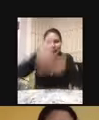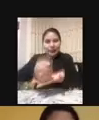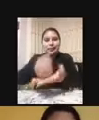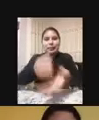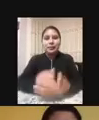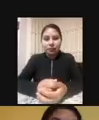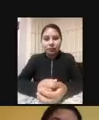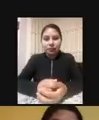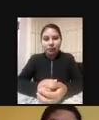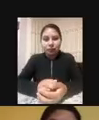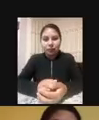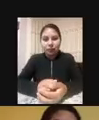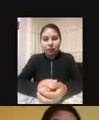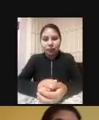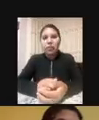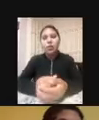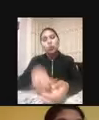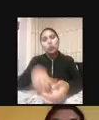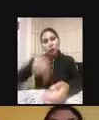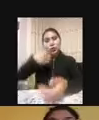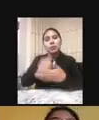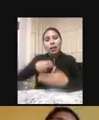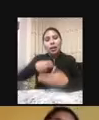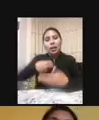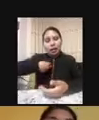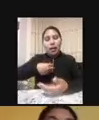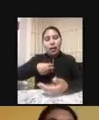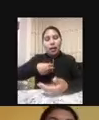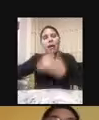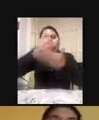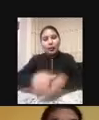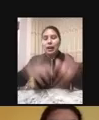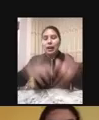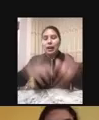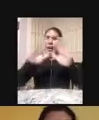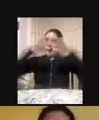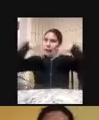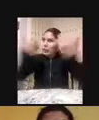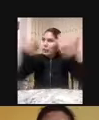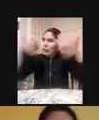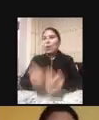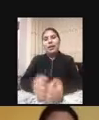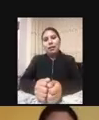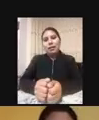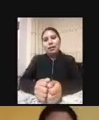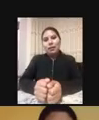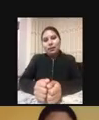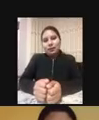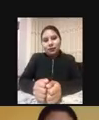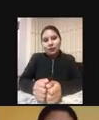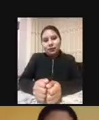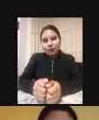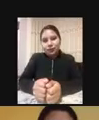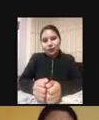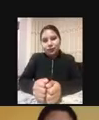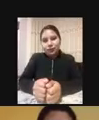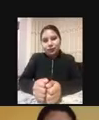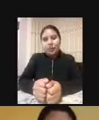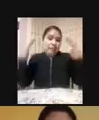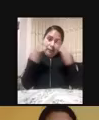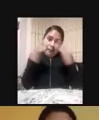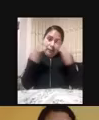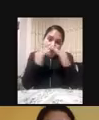nos permite desenvolvernos ya sea a nivel educativo, en el parque, en la casa, que nos permite más que todo